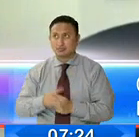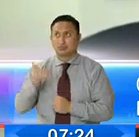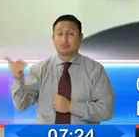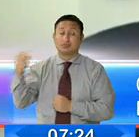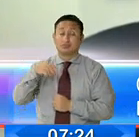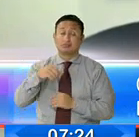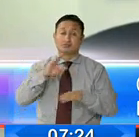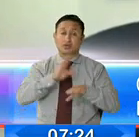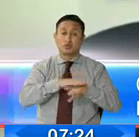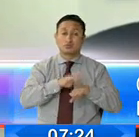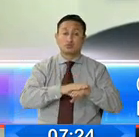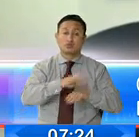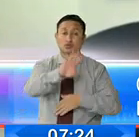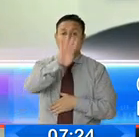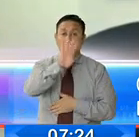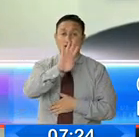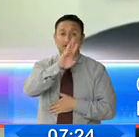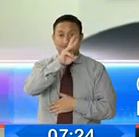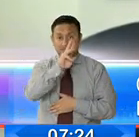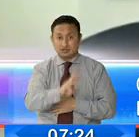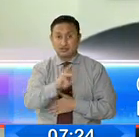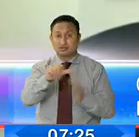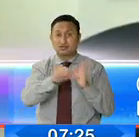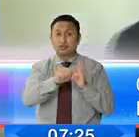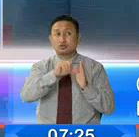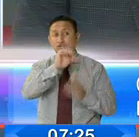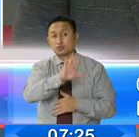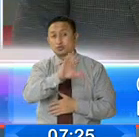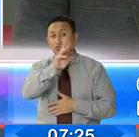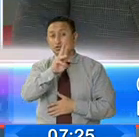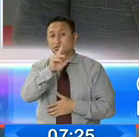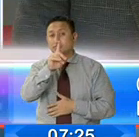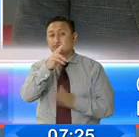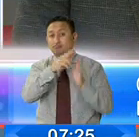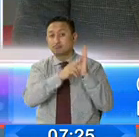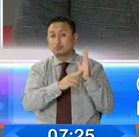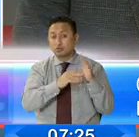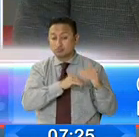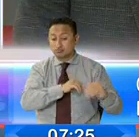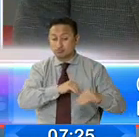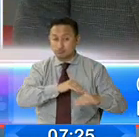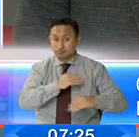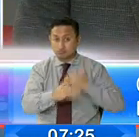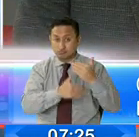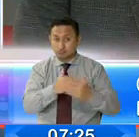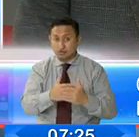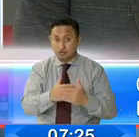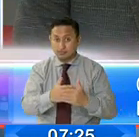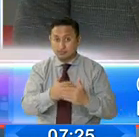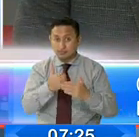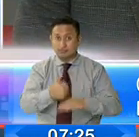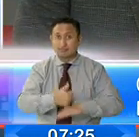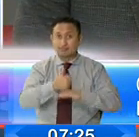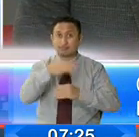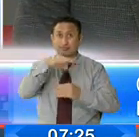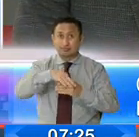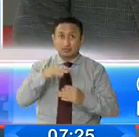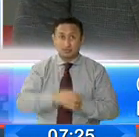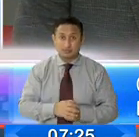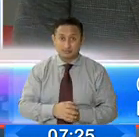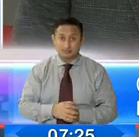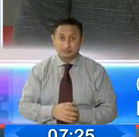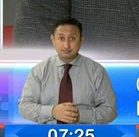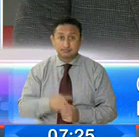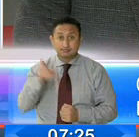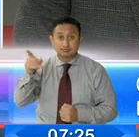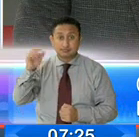causales 4 y 6 del artículo 56 del reglamento de trámites del Tribunal Contencioso Electoral, dice haber